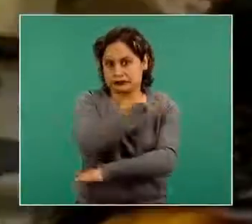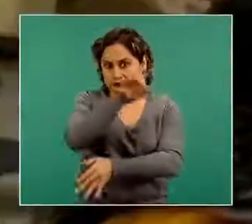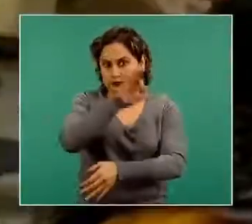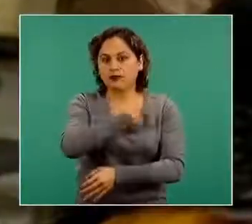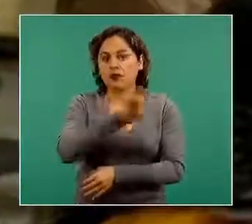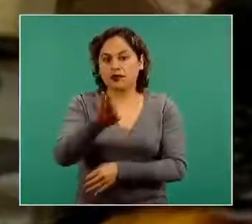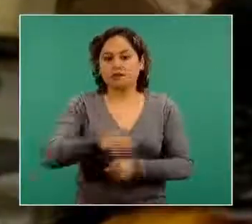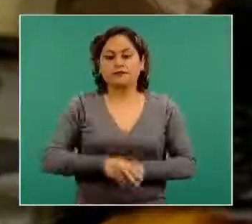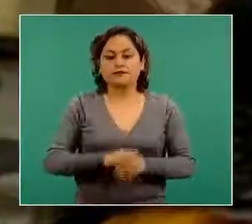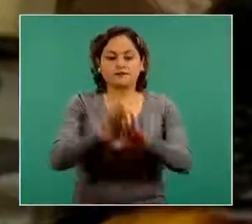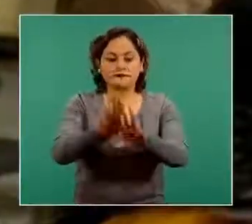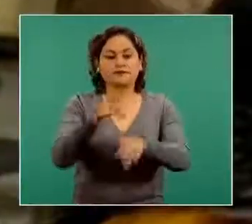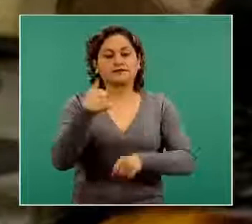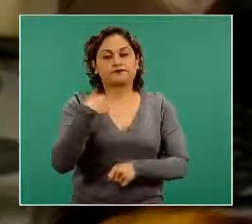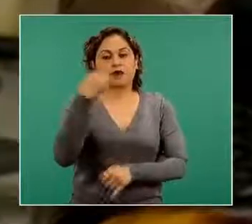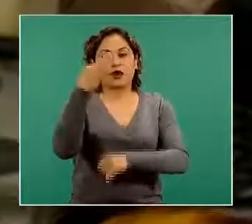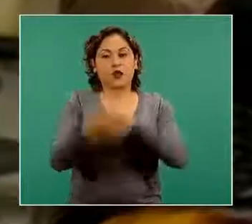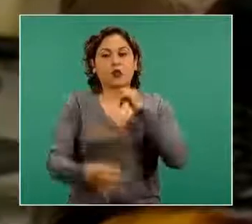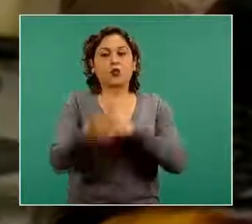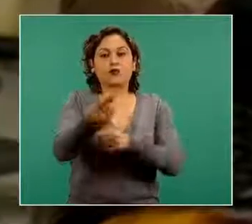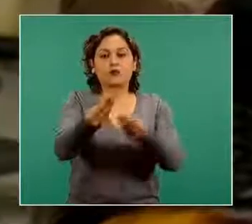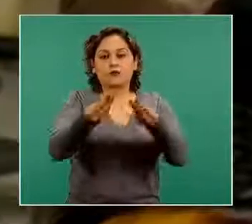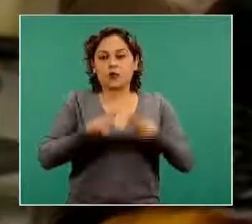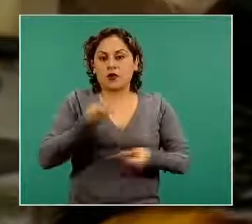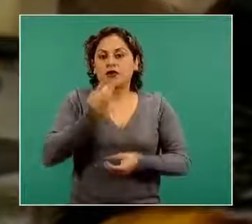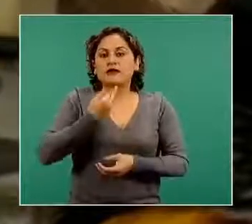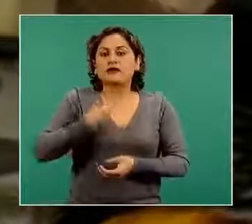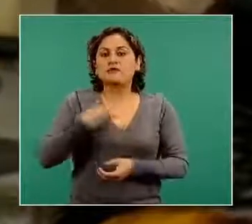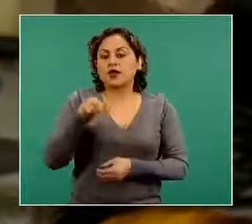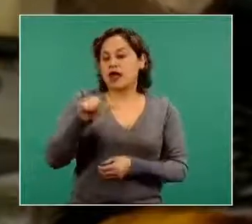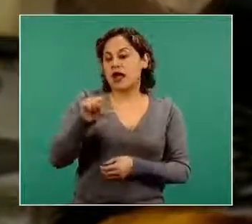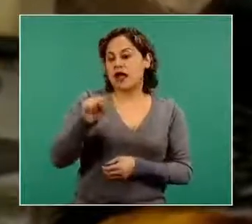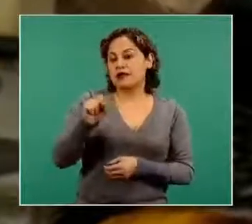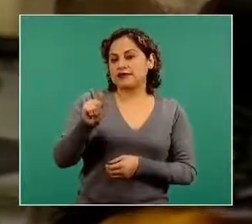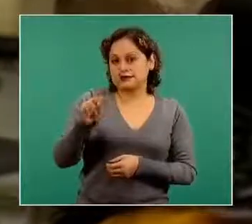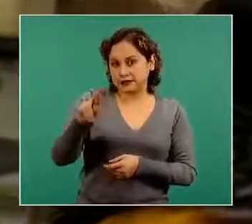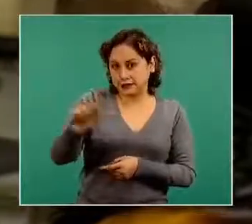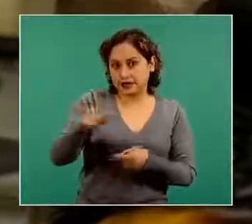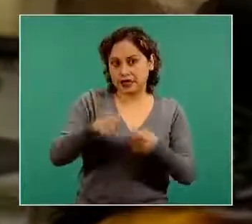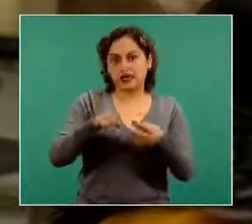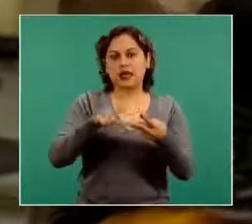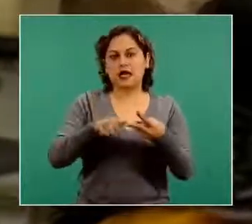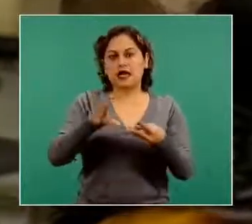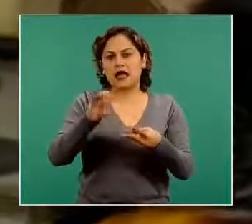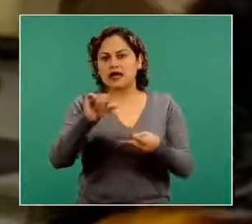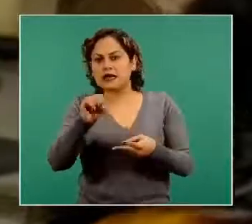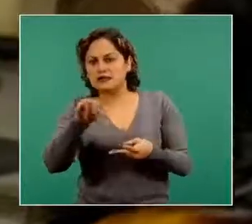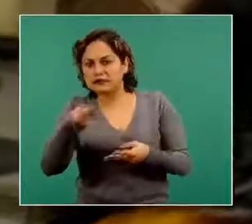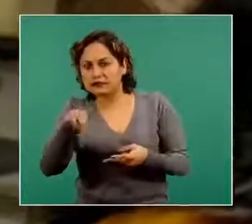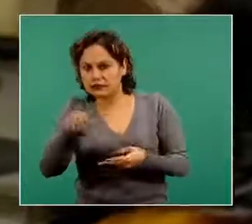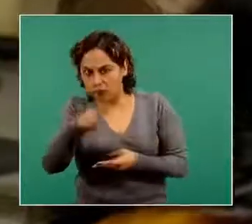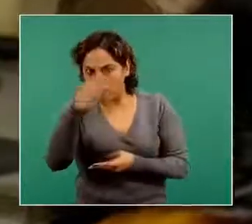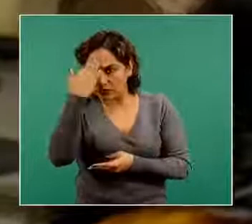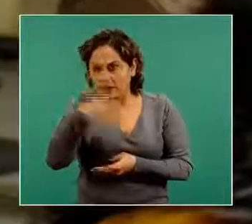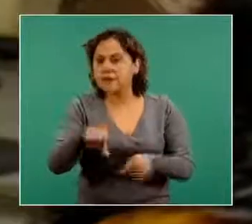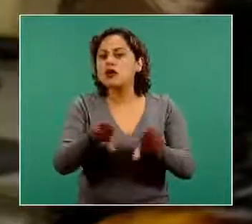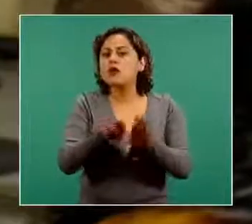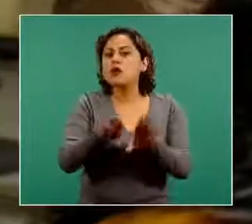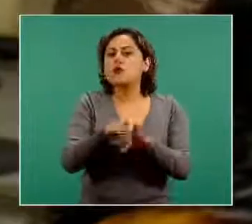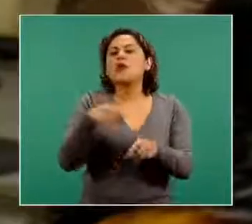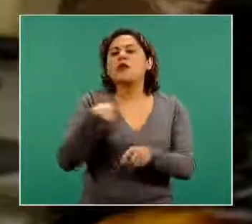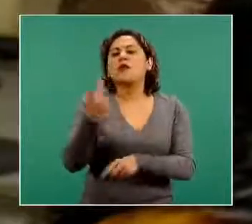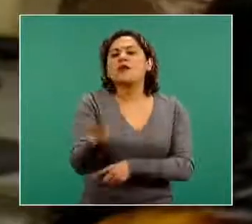sería lo de AstraZeneca y cómo va de CanSino, supongo que ya también tiene una noticia. ¿Y cómo va evolucionando